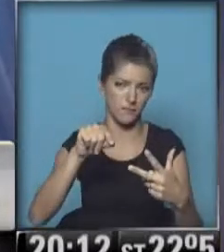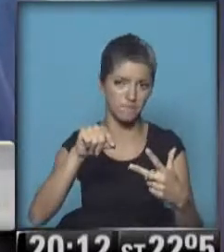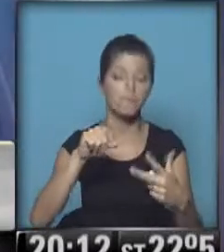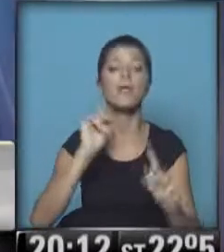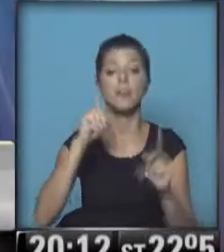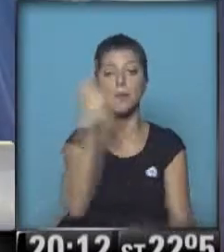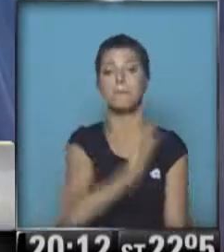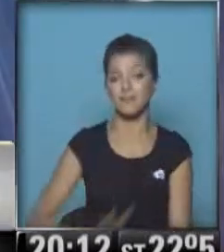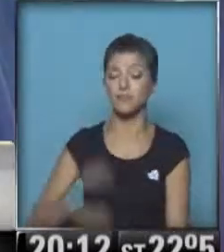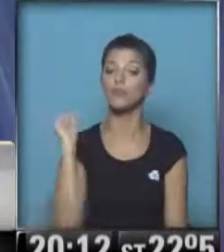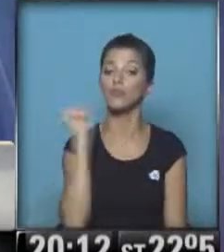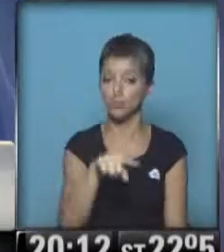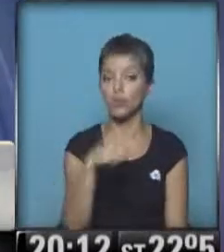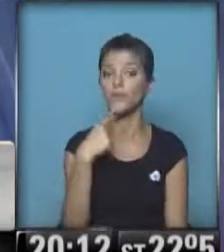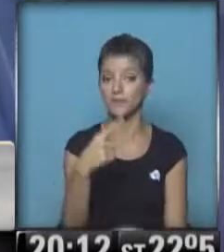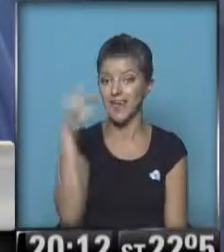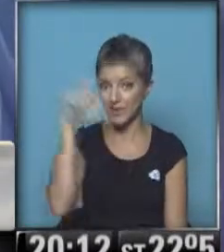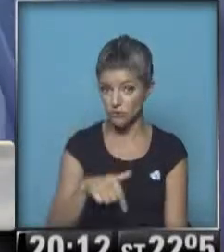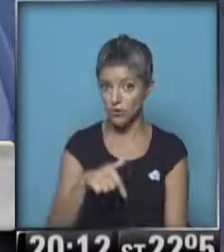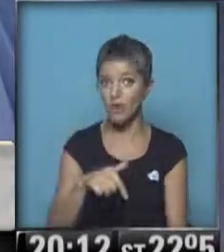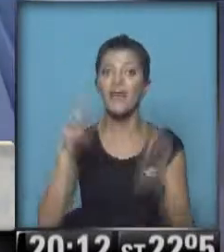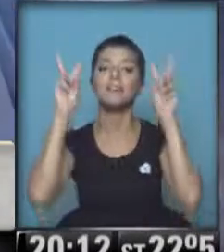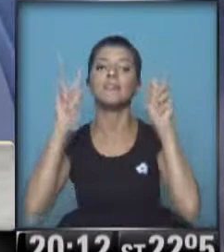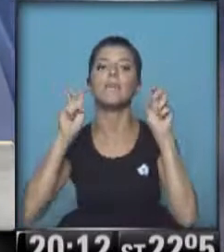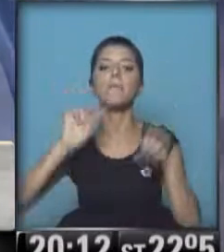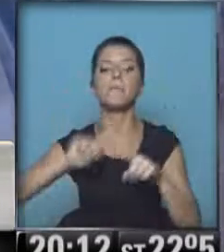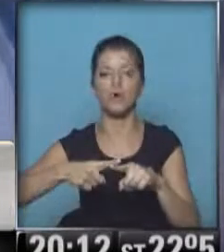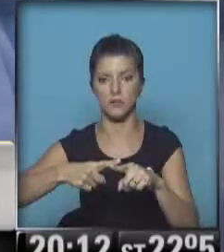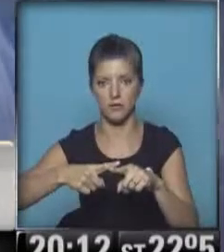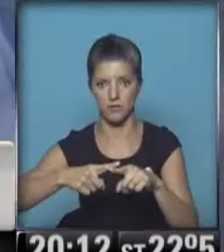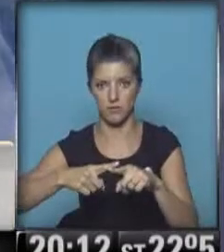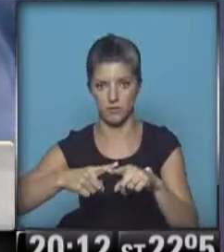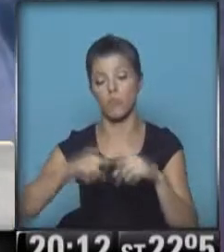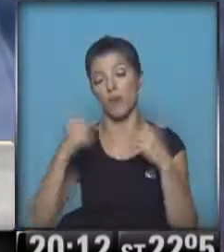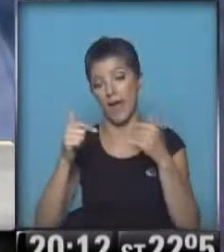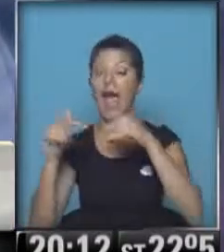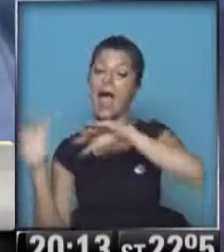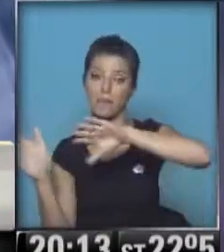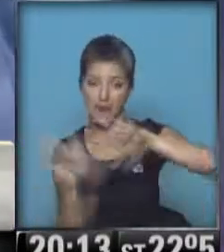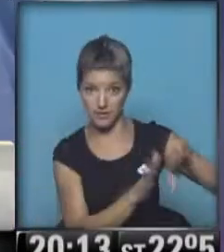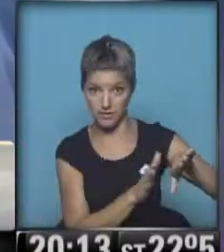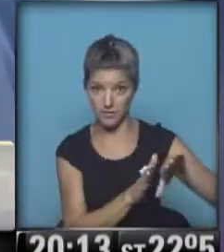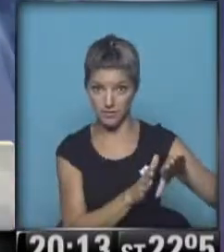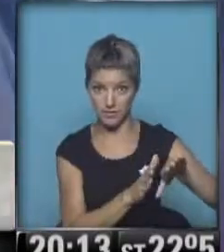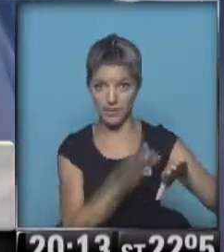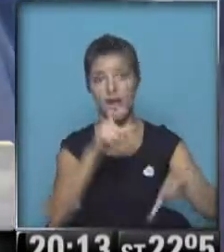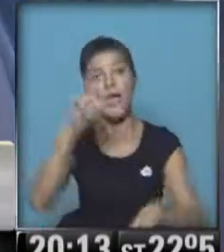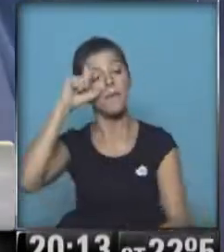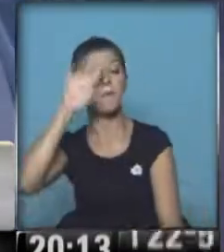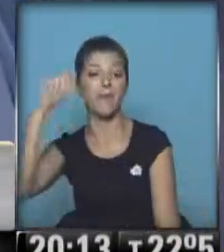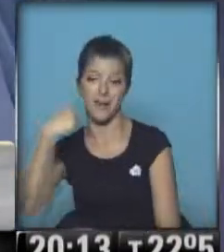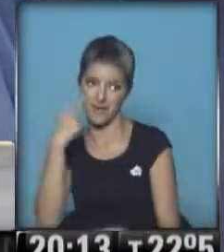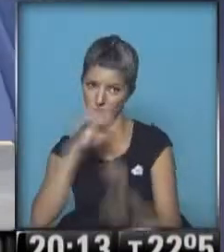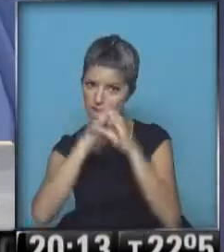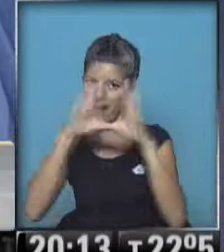el presidente de Boca dice que esto es un tema político. Bueno, más allá de todo, Berni fue muy claro.